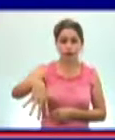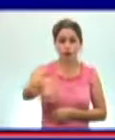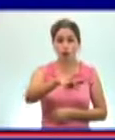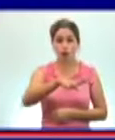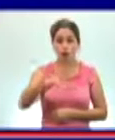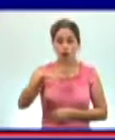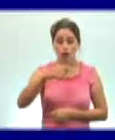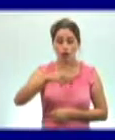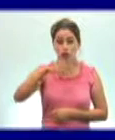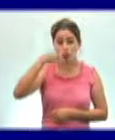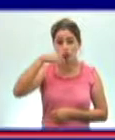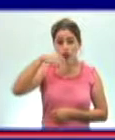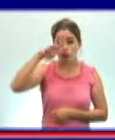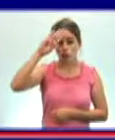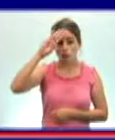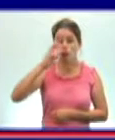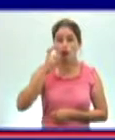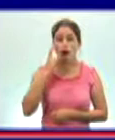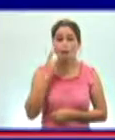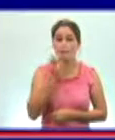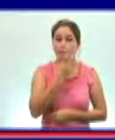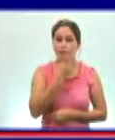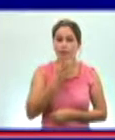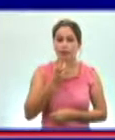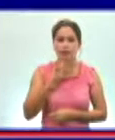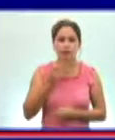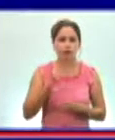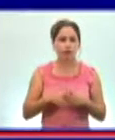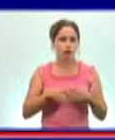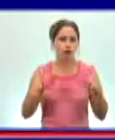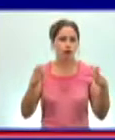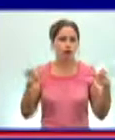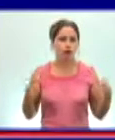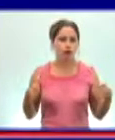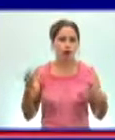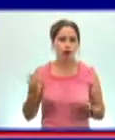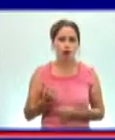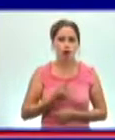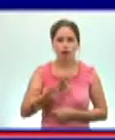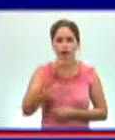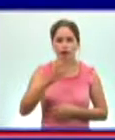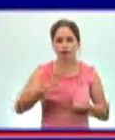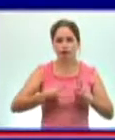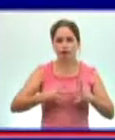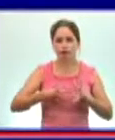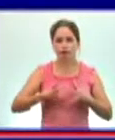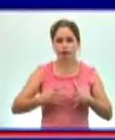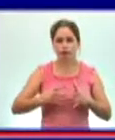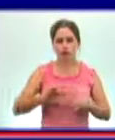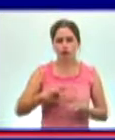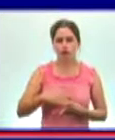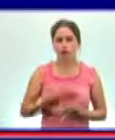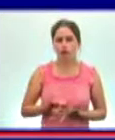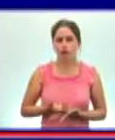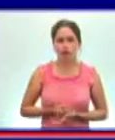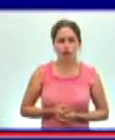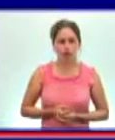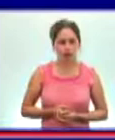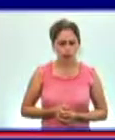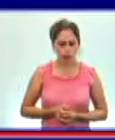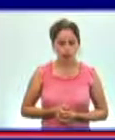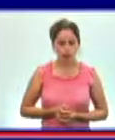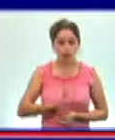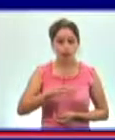actual. Martí es, en sentido general, una expresión que se revela